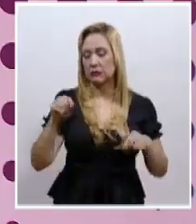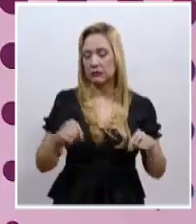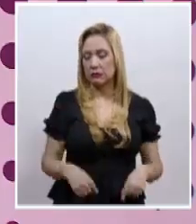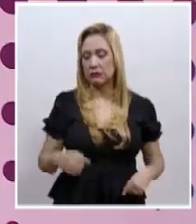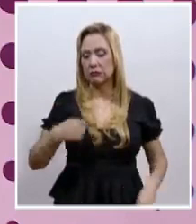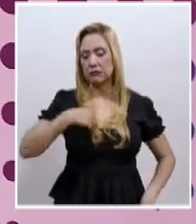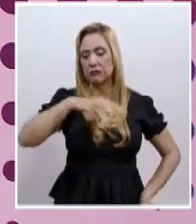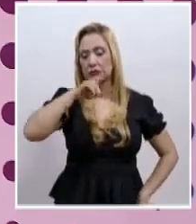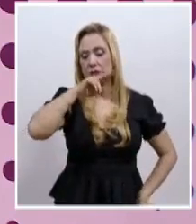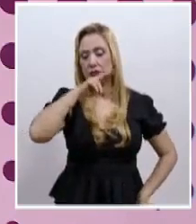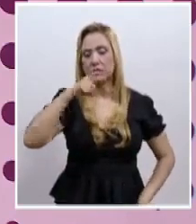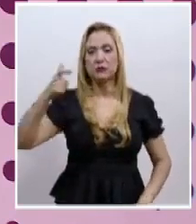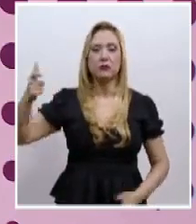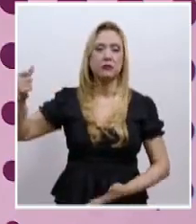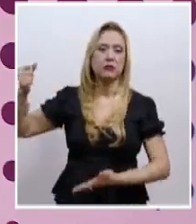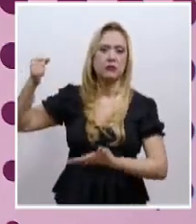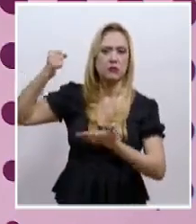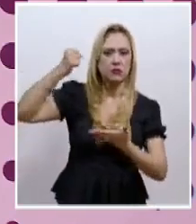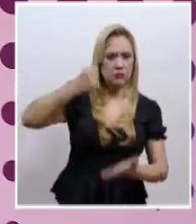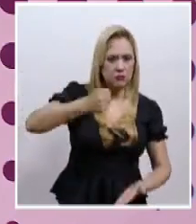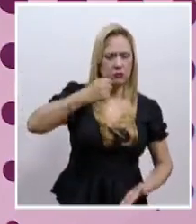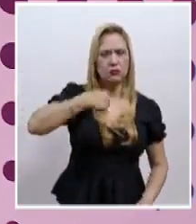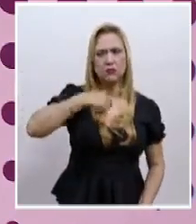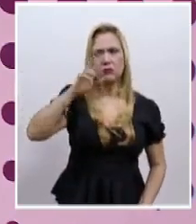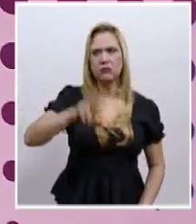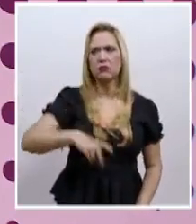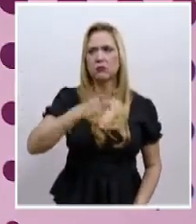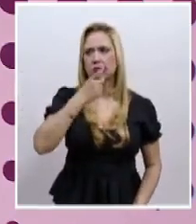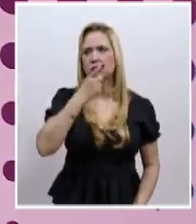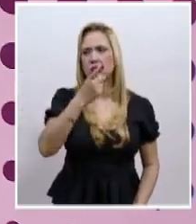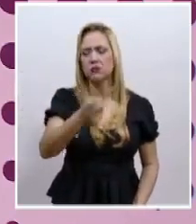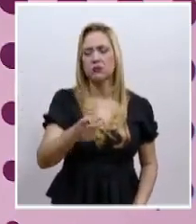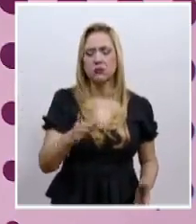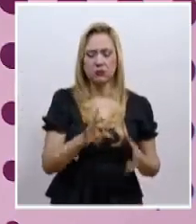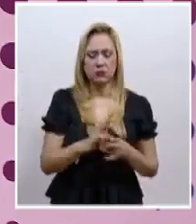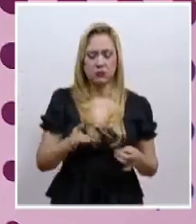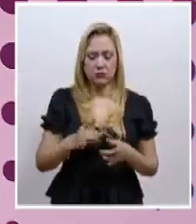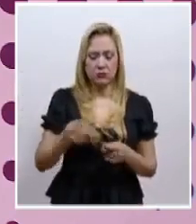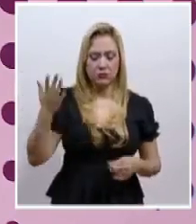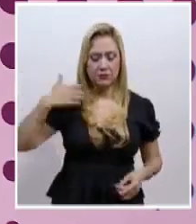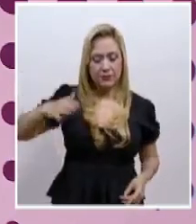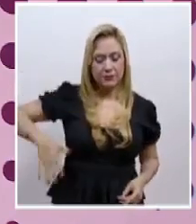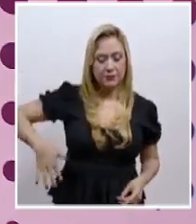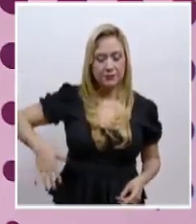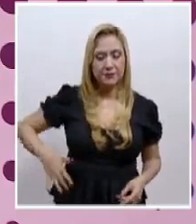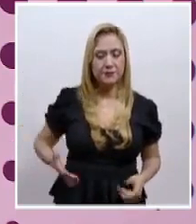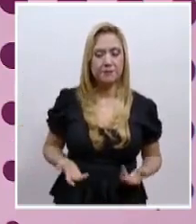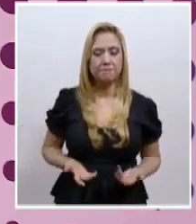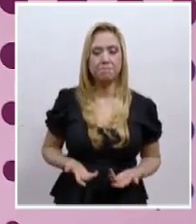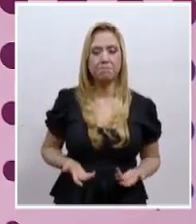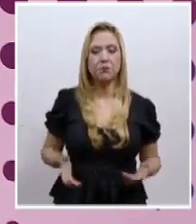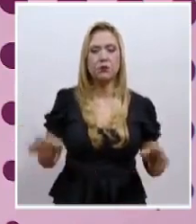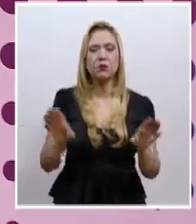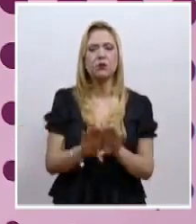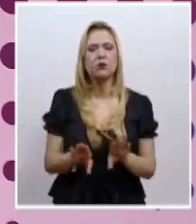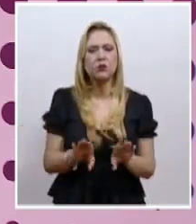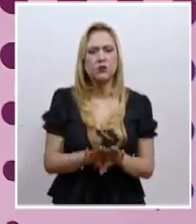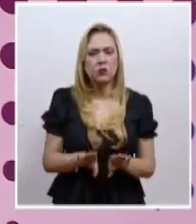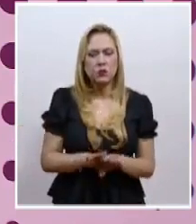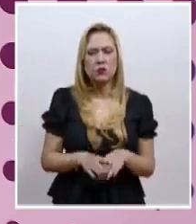Me preocupa del presupuesto, y lo platicábamos también antes del programa, cómo